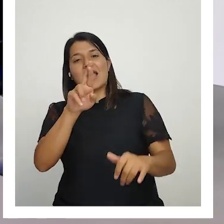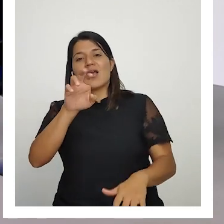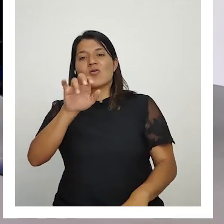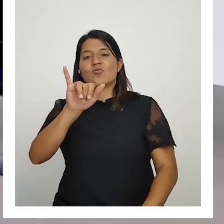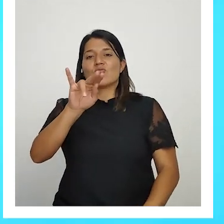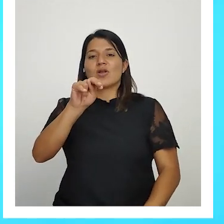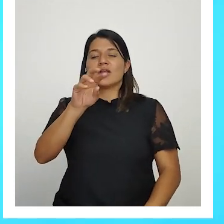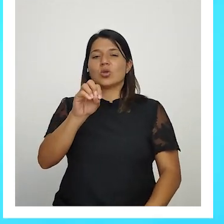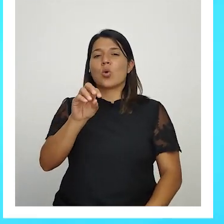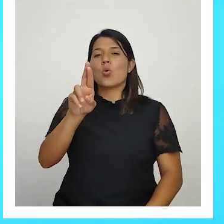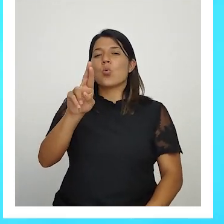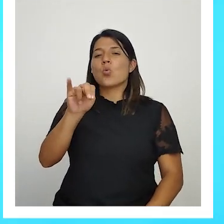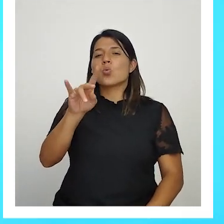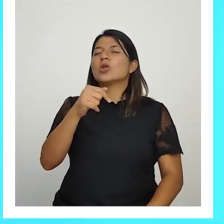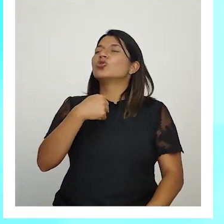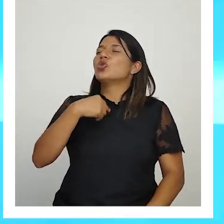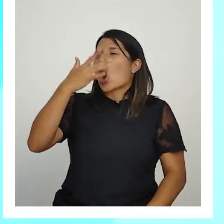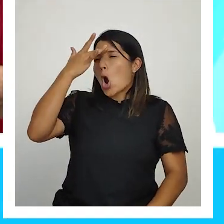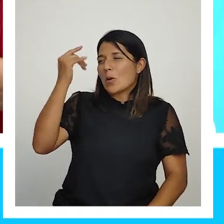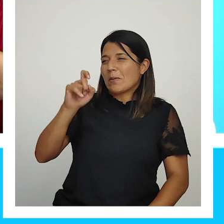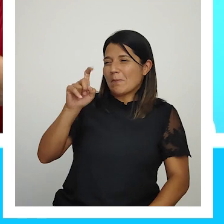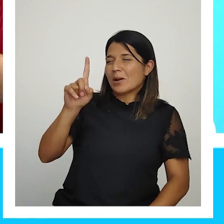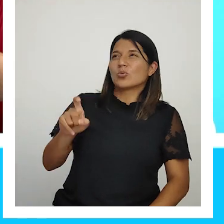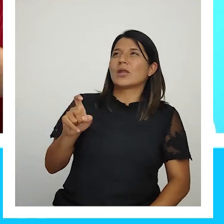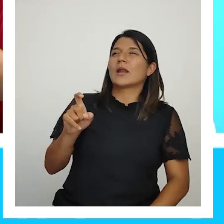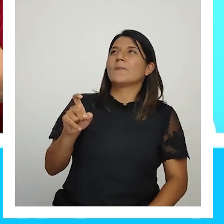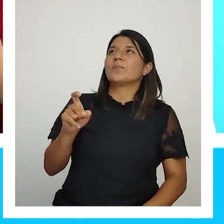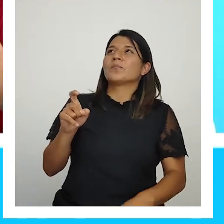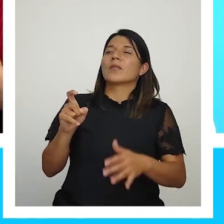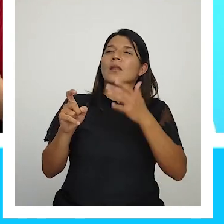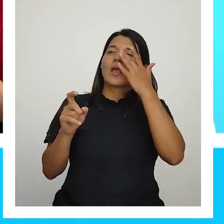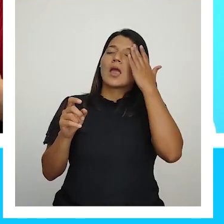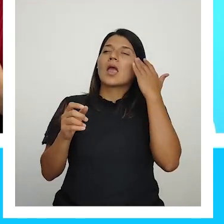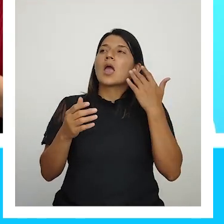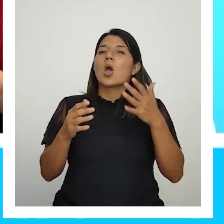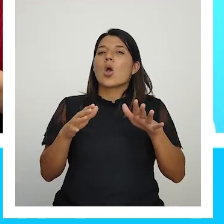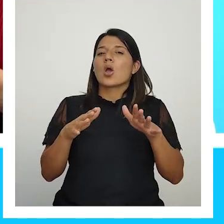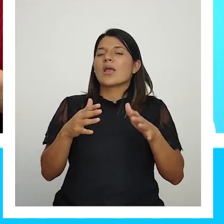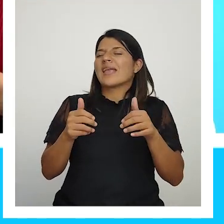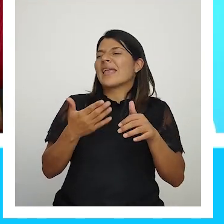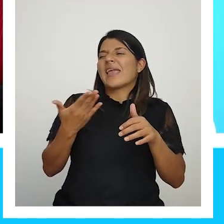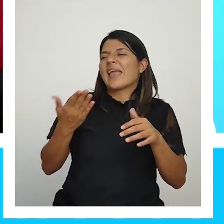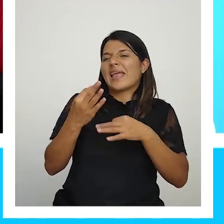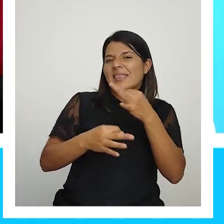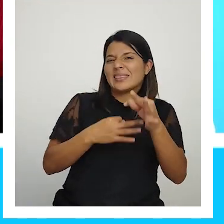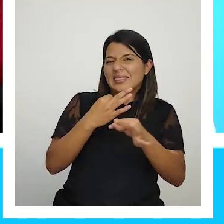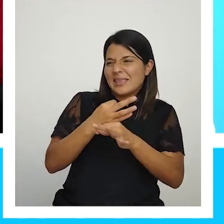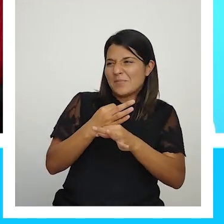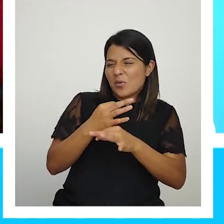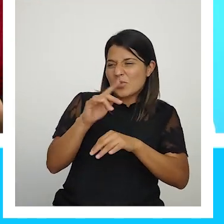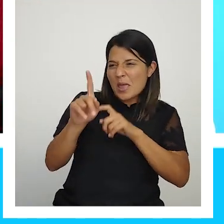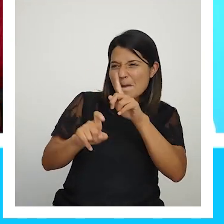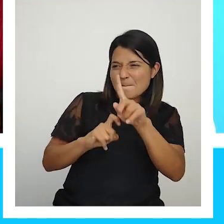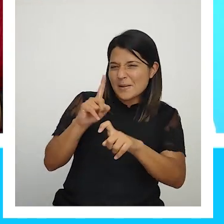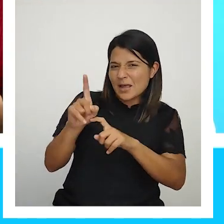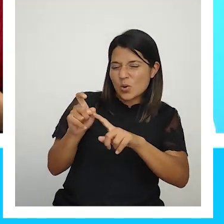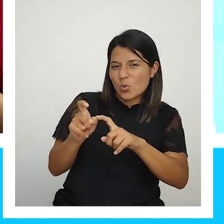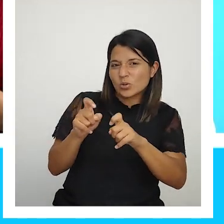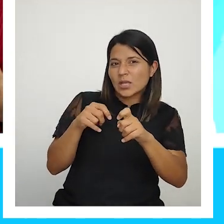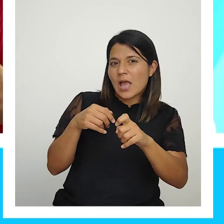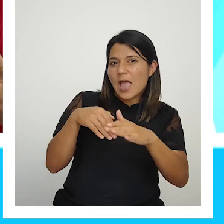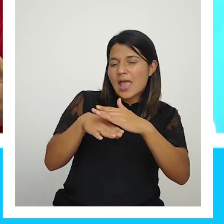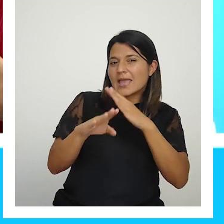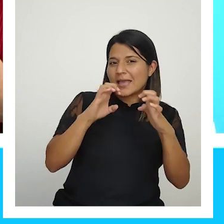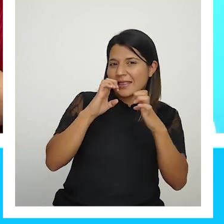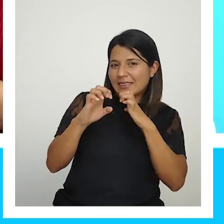que se me pasó a preguntarle, ¿qué clase de preguntas o qué clase de cosas quieren saber de los aspirantes en el momento de ya que